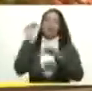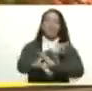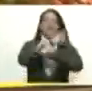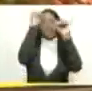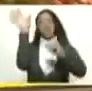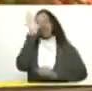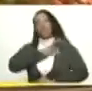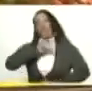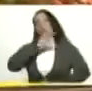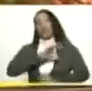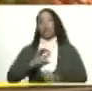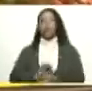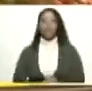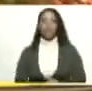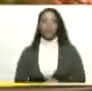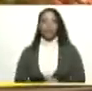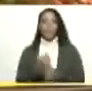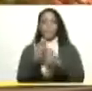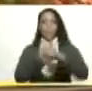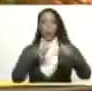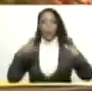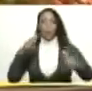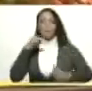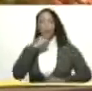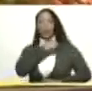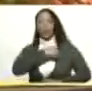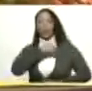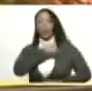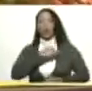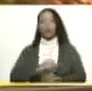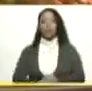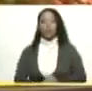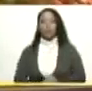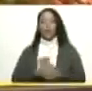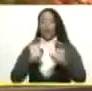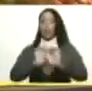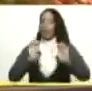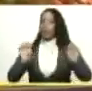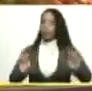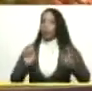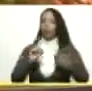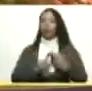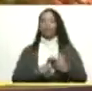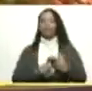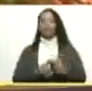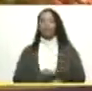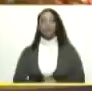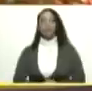social, de crecimiento moral, educativo.